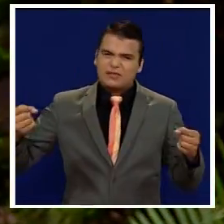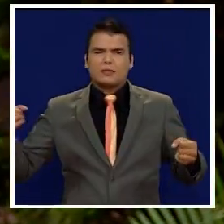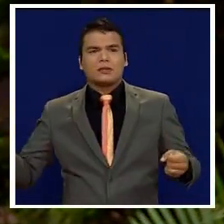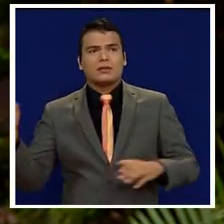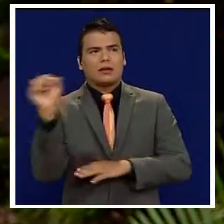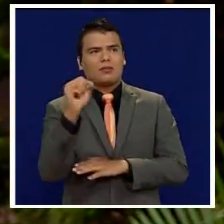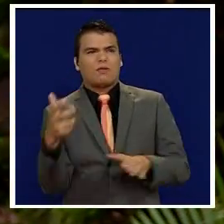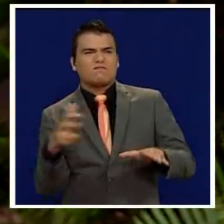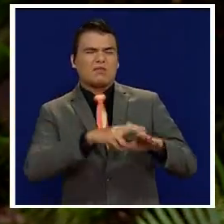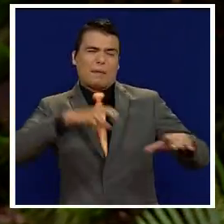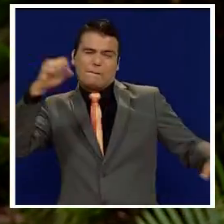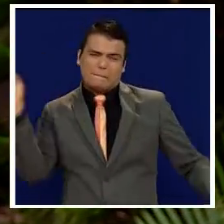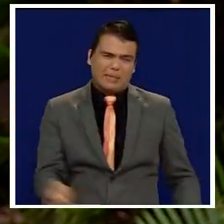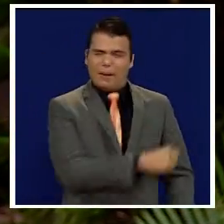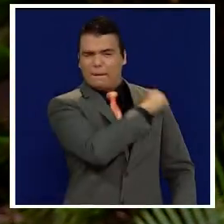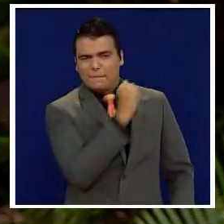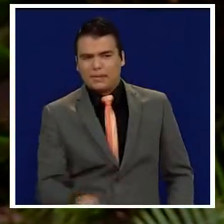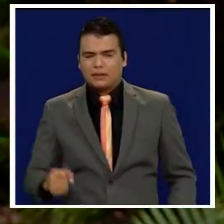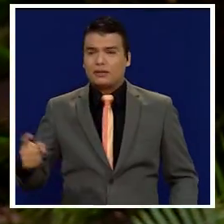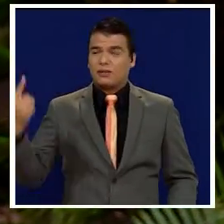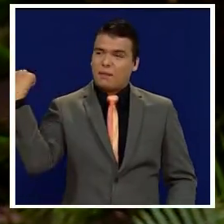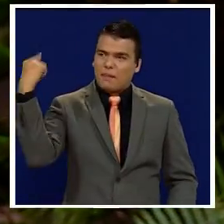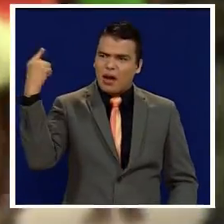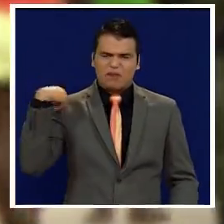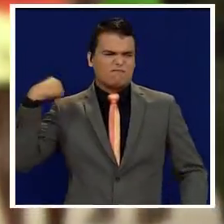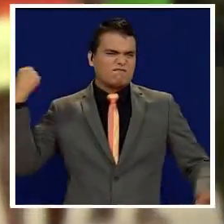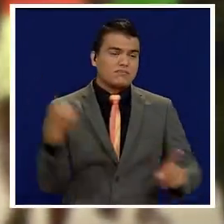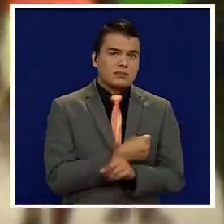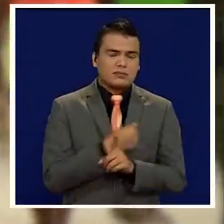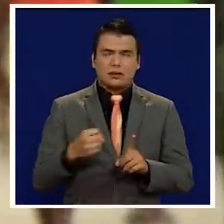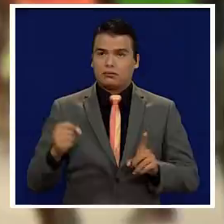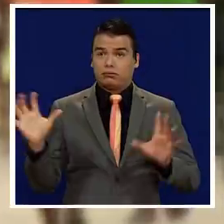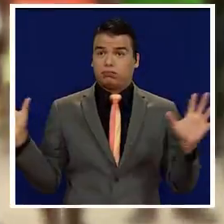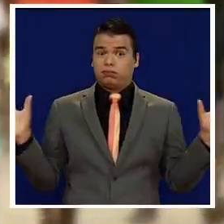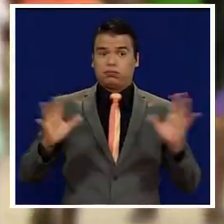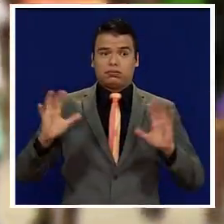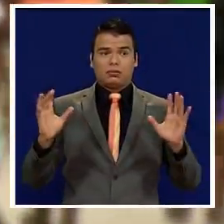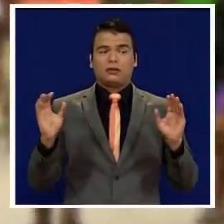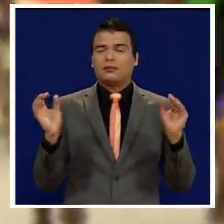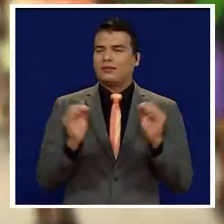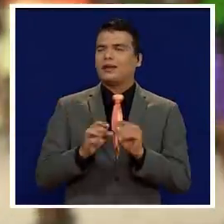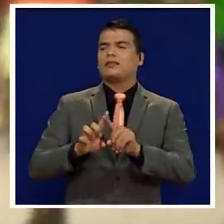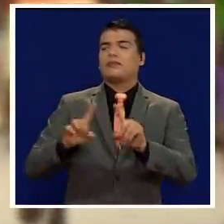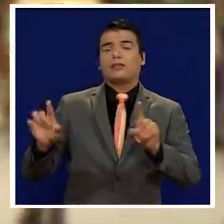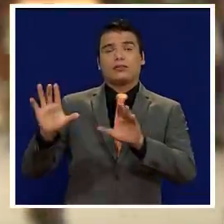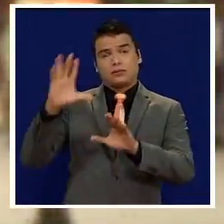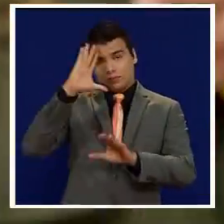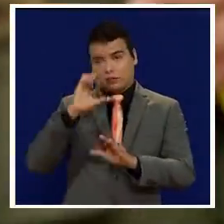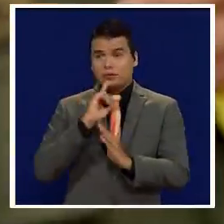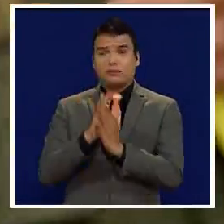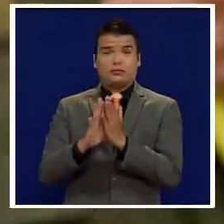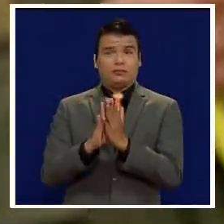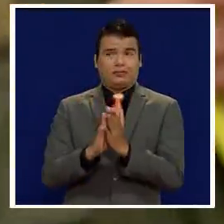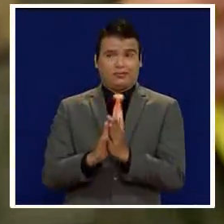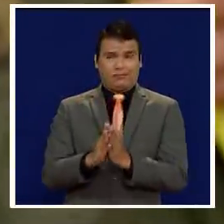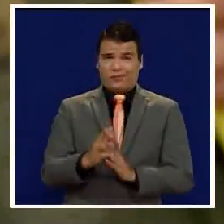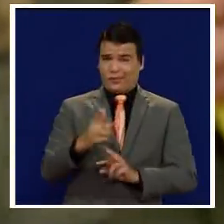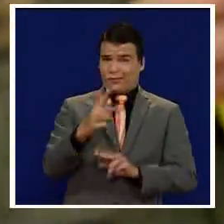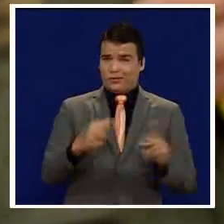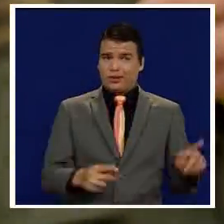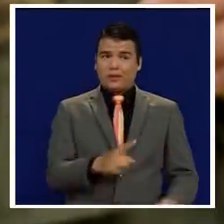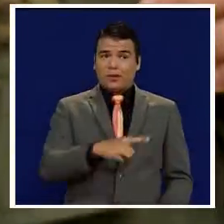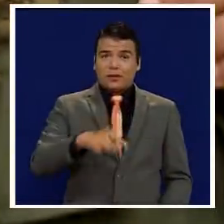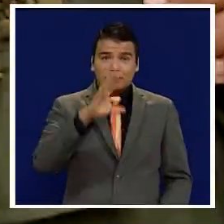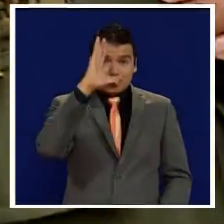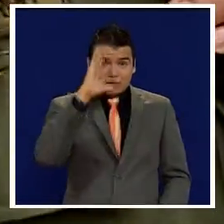golpes, con piedras, puñetes, patadas. Pero otra cosa muy distinta es la que dice la policía, que asegura que por el contrario fueron sus